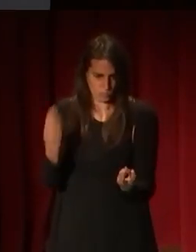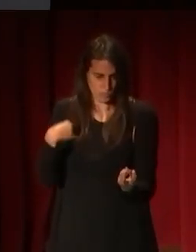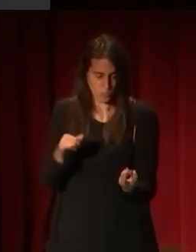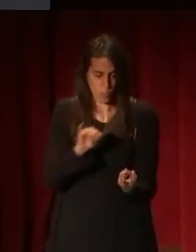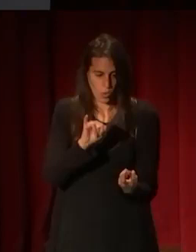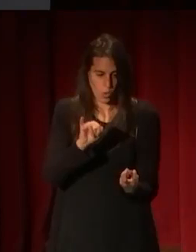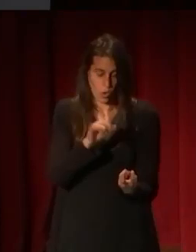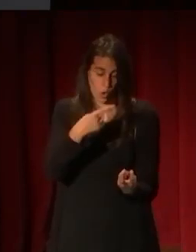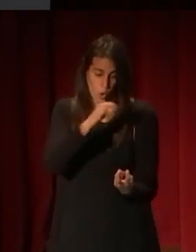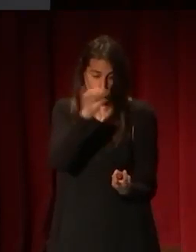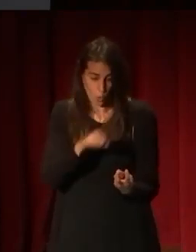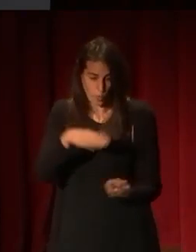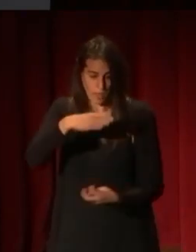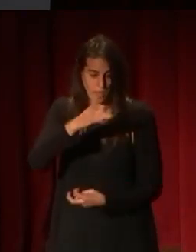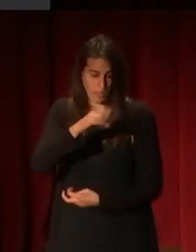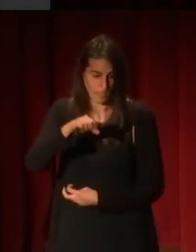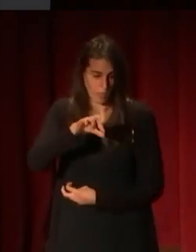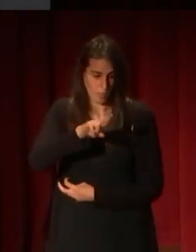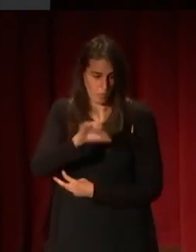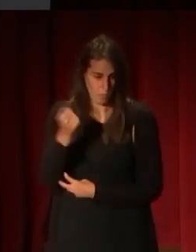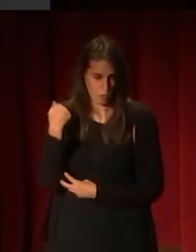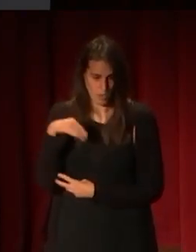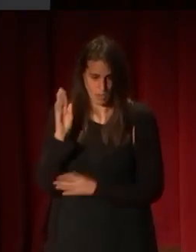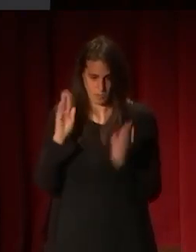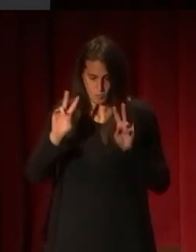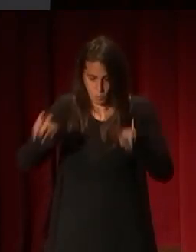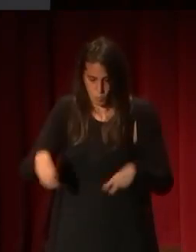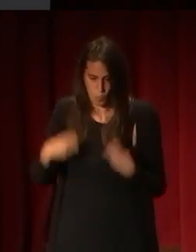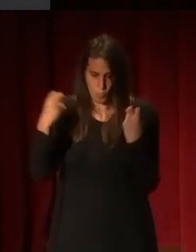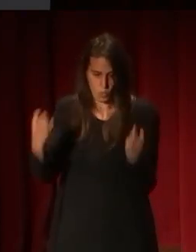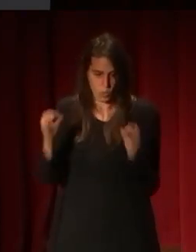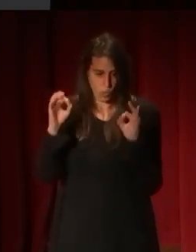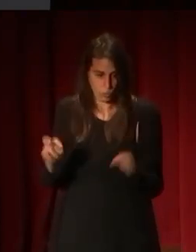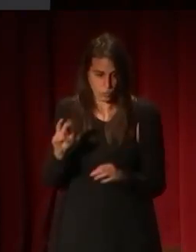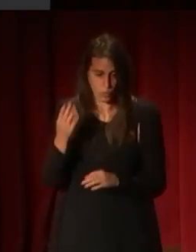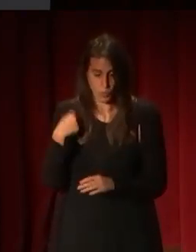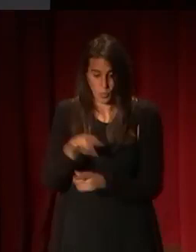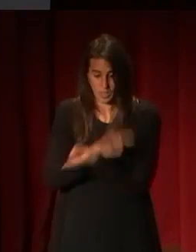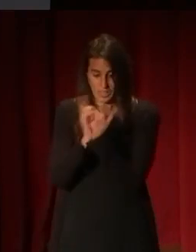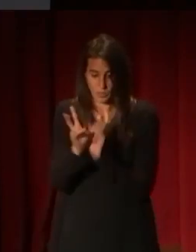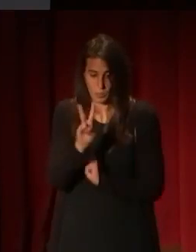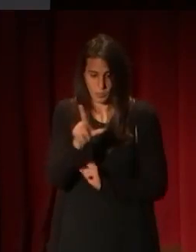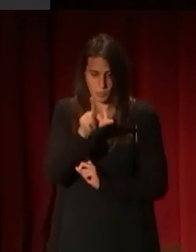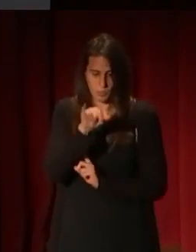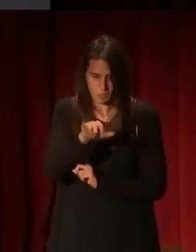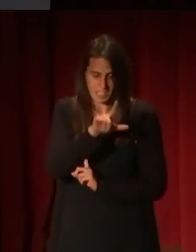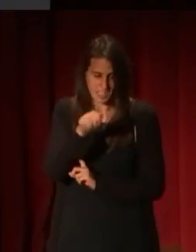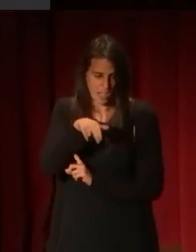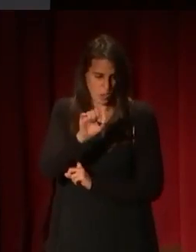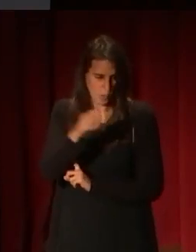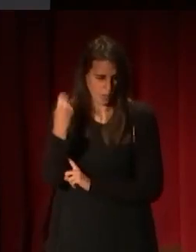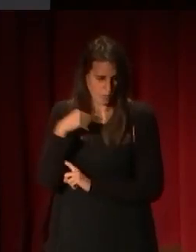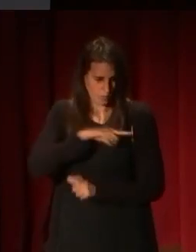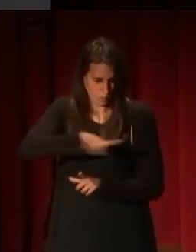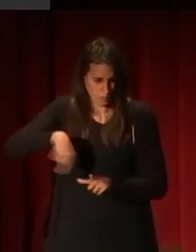sino el resultante de la reconstrucción de juan de villanueva a partir de 1790 esa